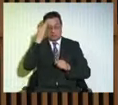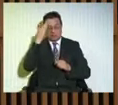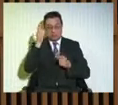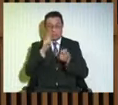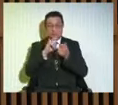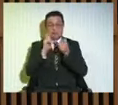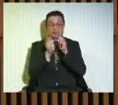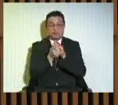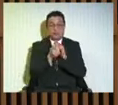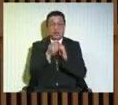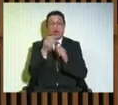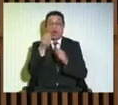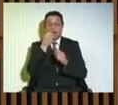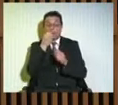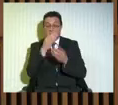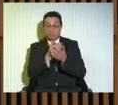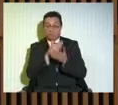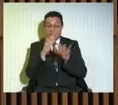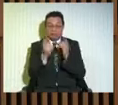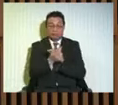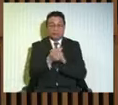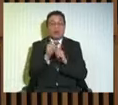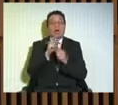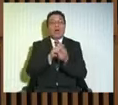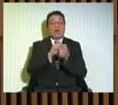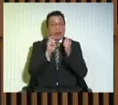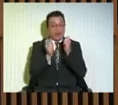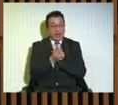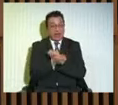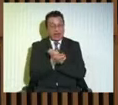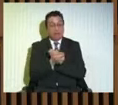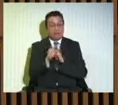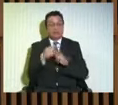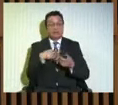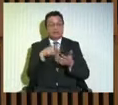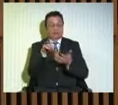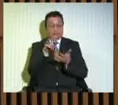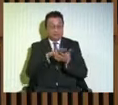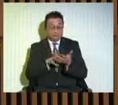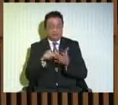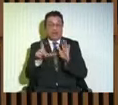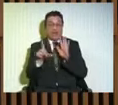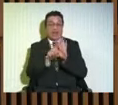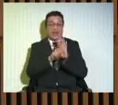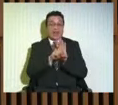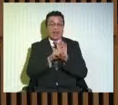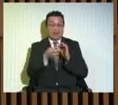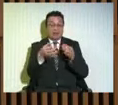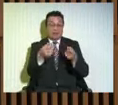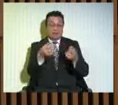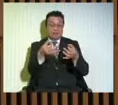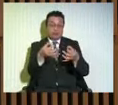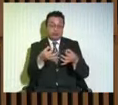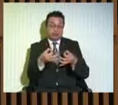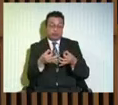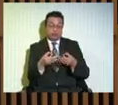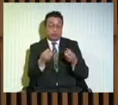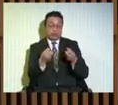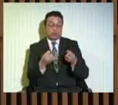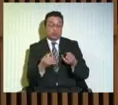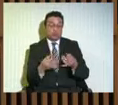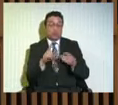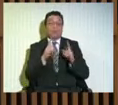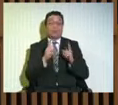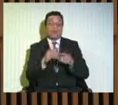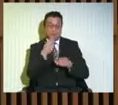transferir nutrientes, de cambiar el texto de nuestra ley de presupuesto que decía que había que